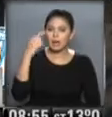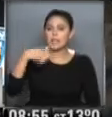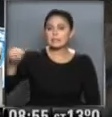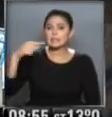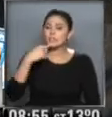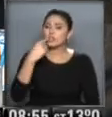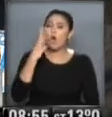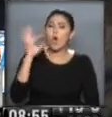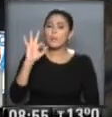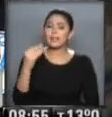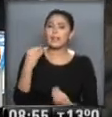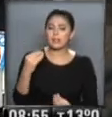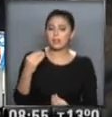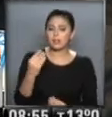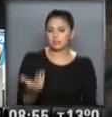dirán después del partido.